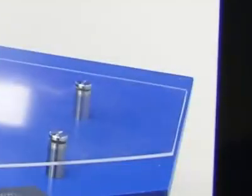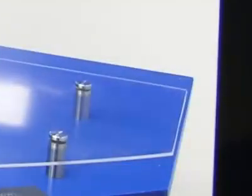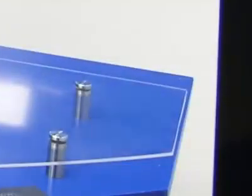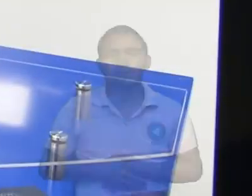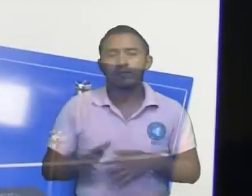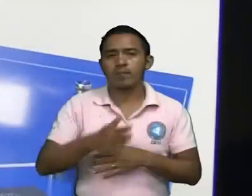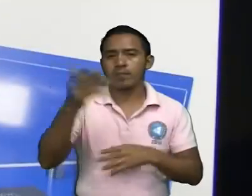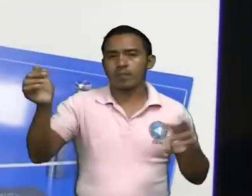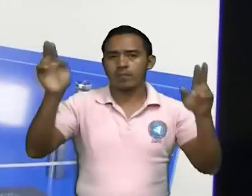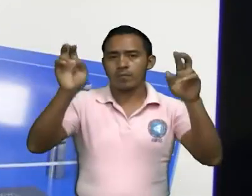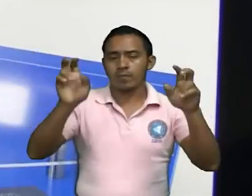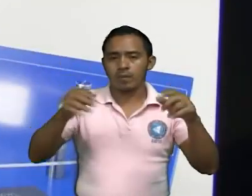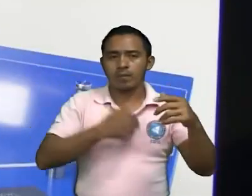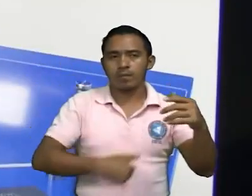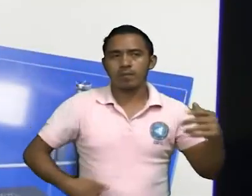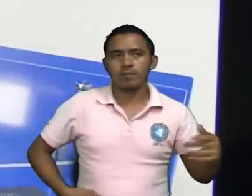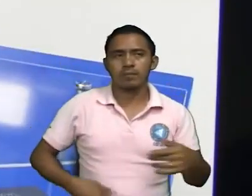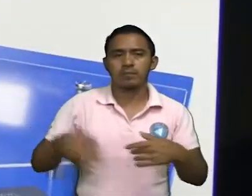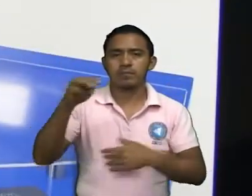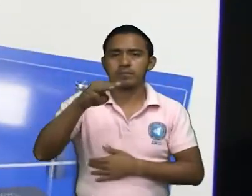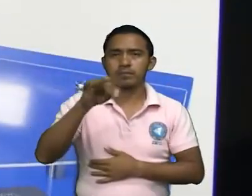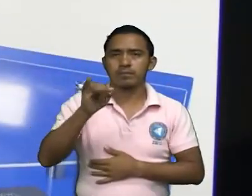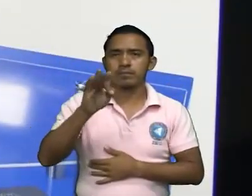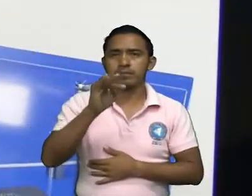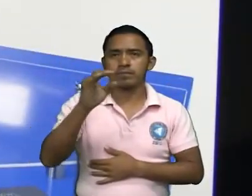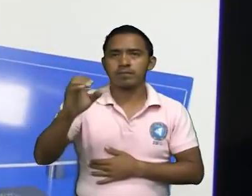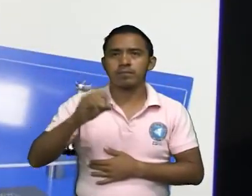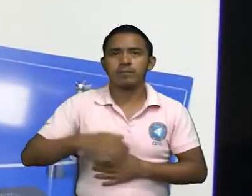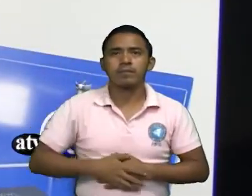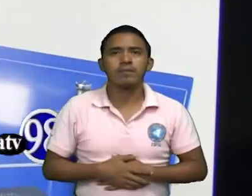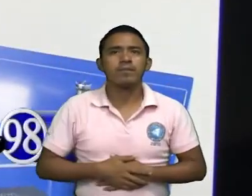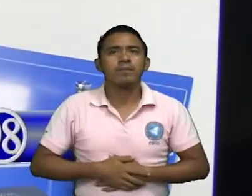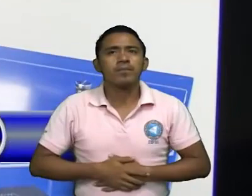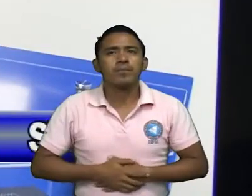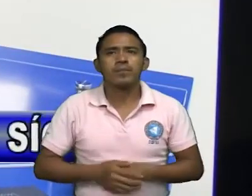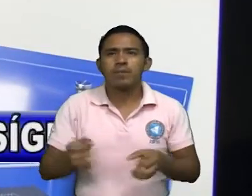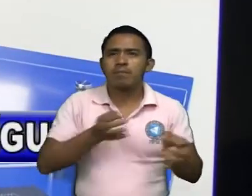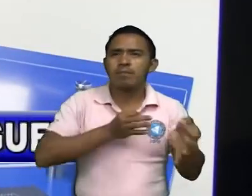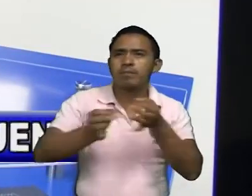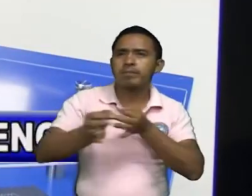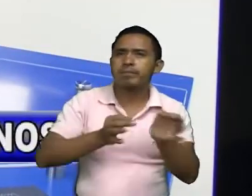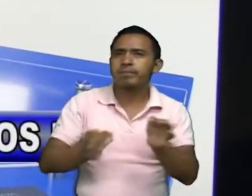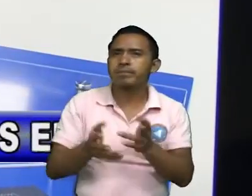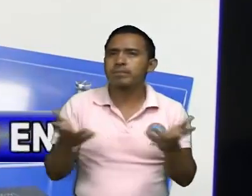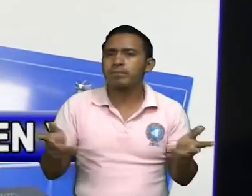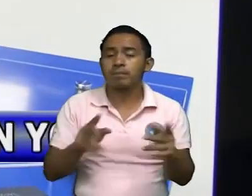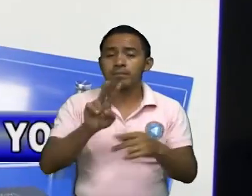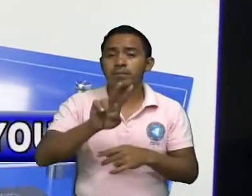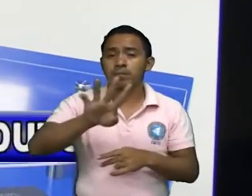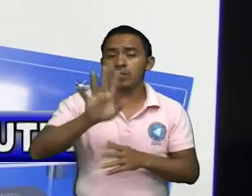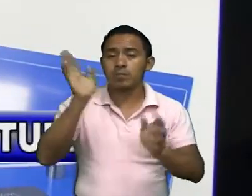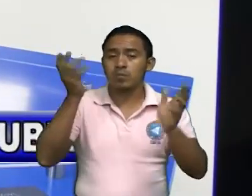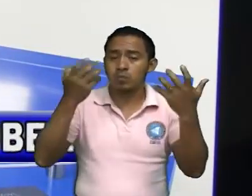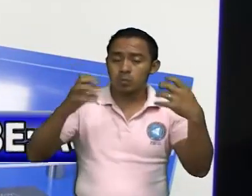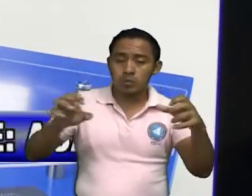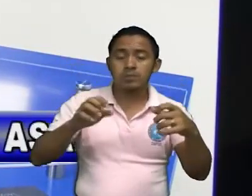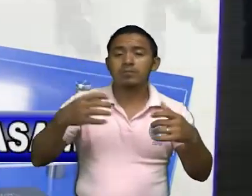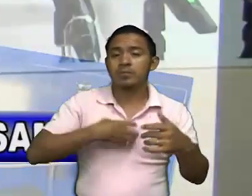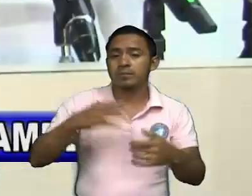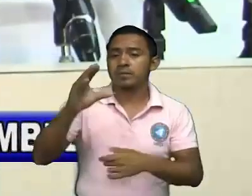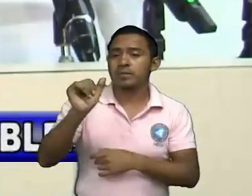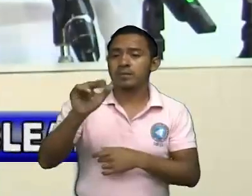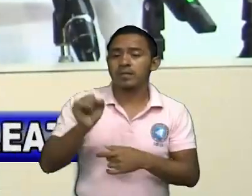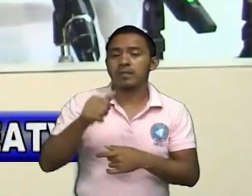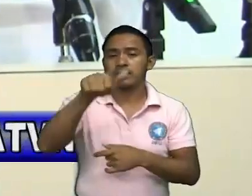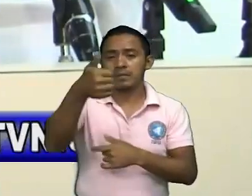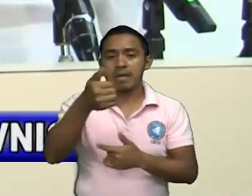Y en otro tema, el Ministerio de Fomento, Industria y Comercio detalló que de los 24 productos de la canasta básica, 6